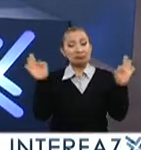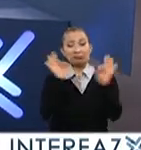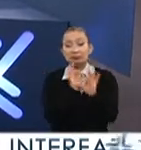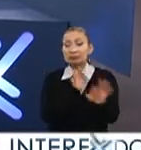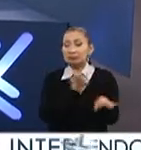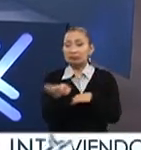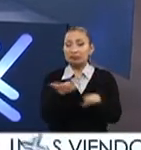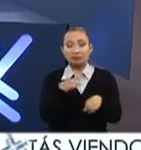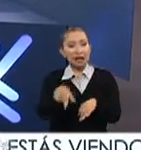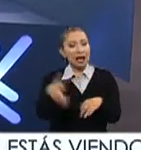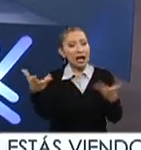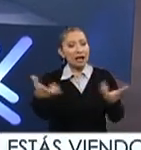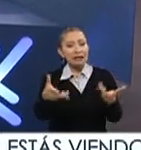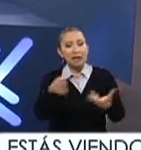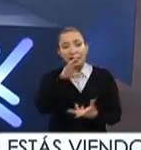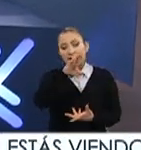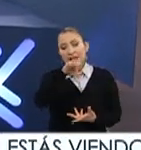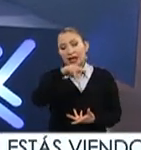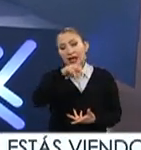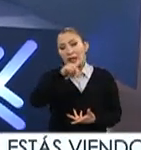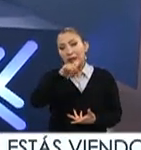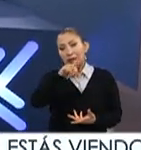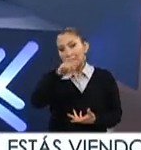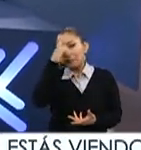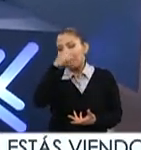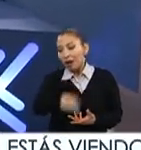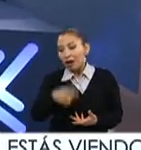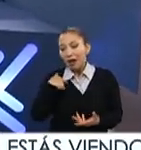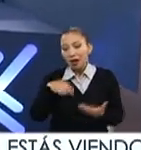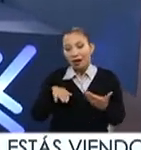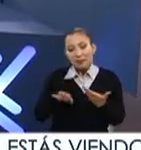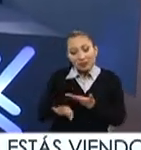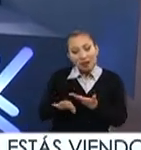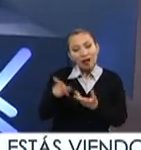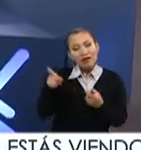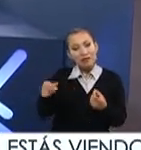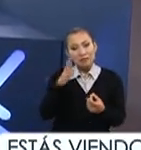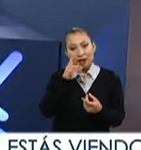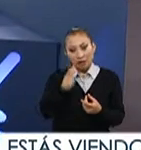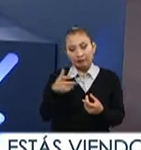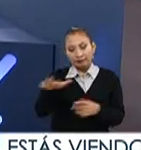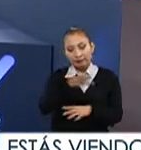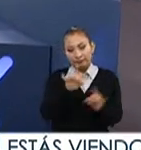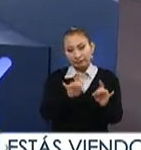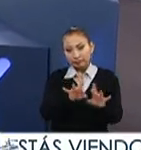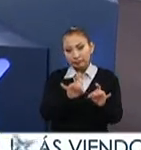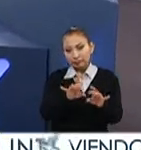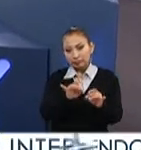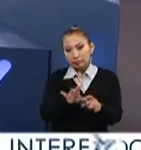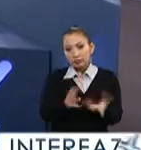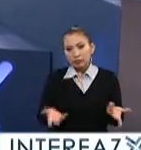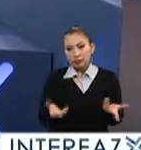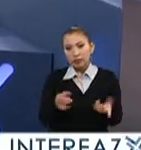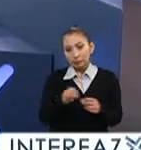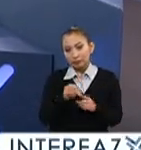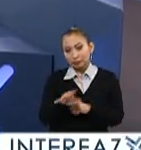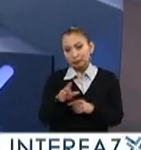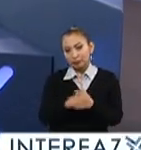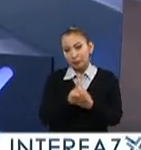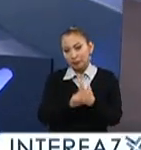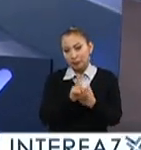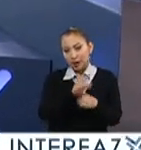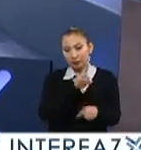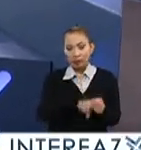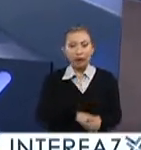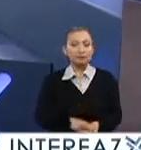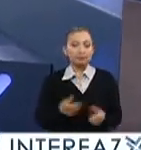Importantísima la labor que ha logrado este centro para tratar de prevenir y de aminorar las causas de más bien los efectos de los desastres